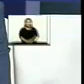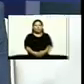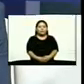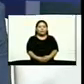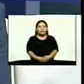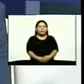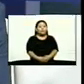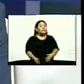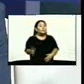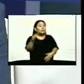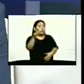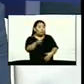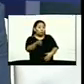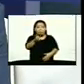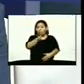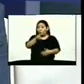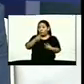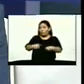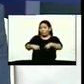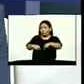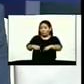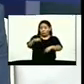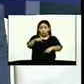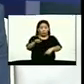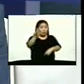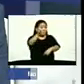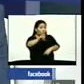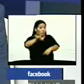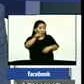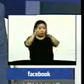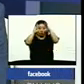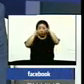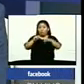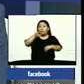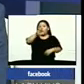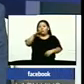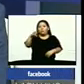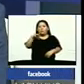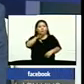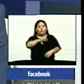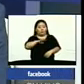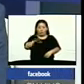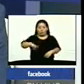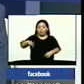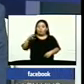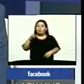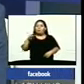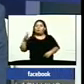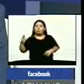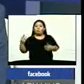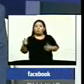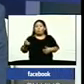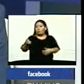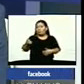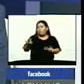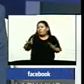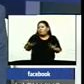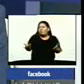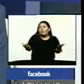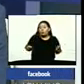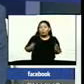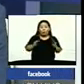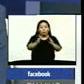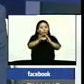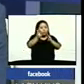Vamos a continuar con las informaciones en esta noche de lunes 30 de septiembre. En la zona oriental del país, la Policía Nacional Civil desarrolló un